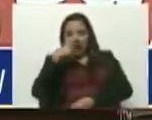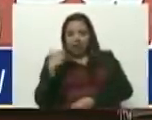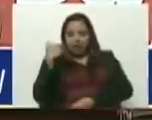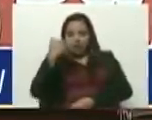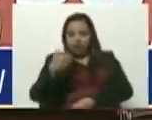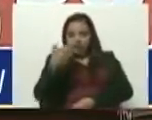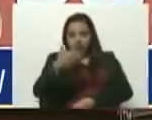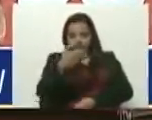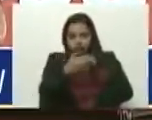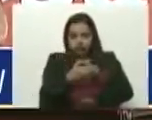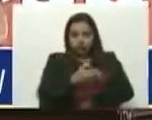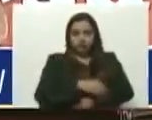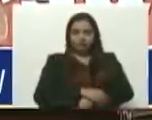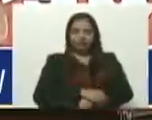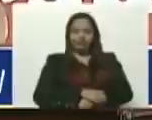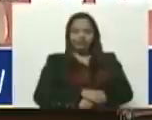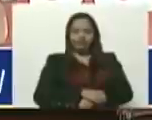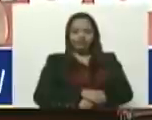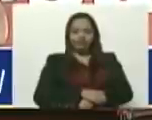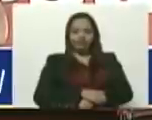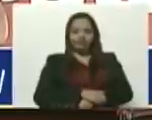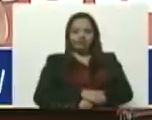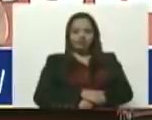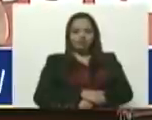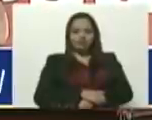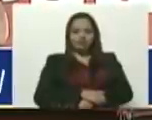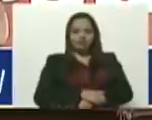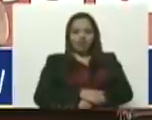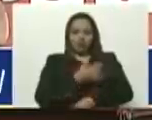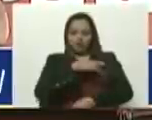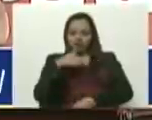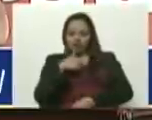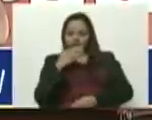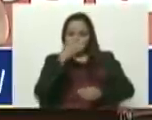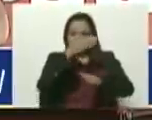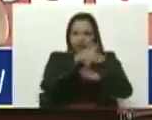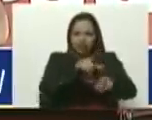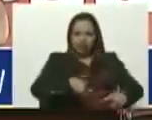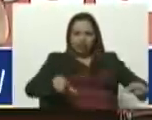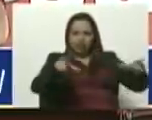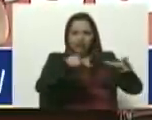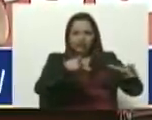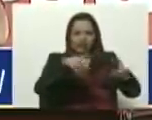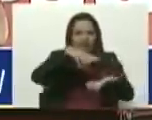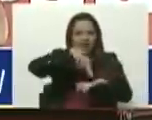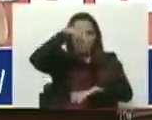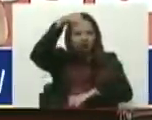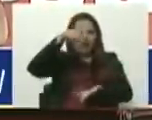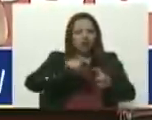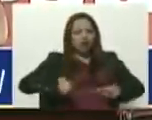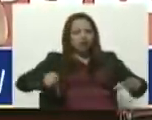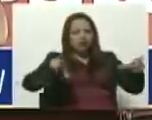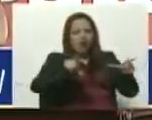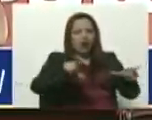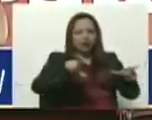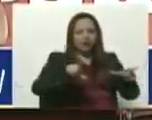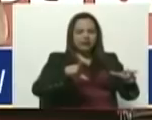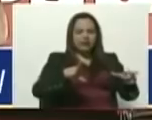estuvimos bien en ella donde el distribuidor altamira el epicentro